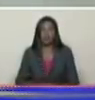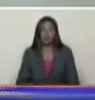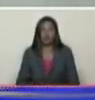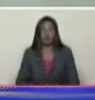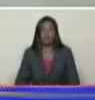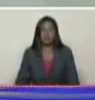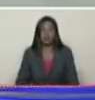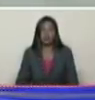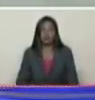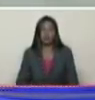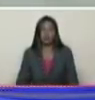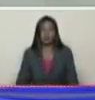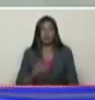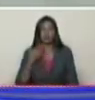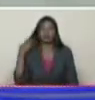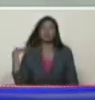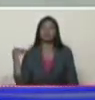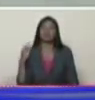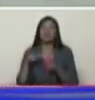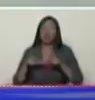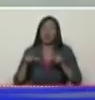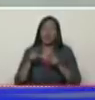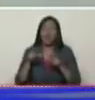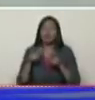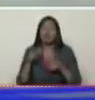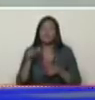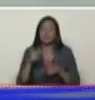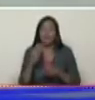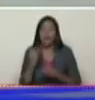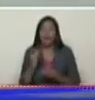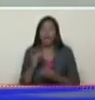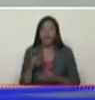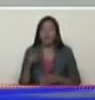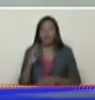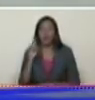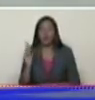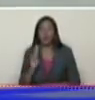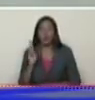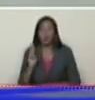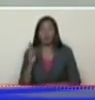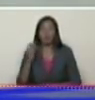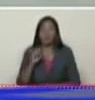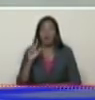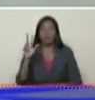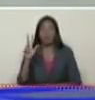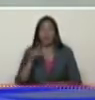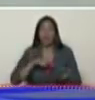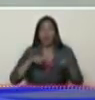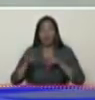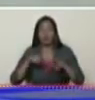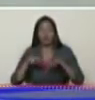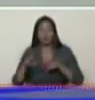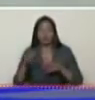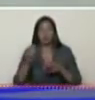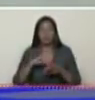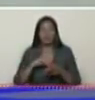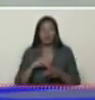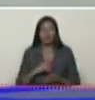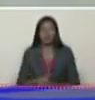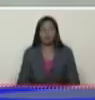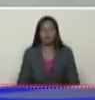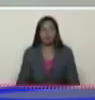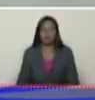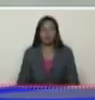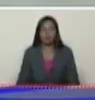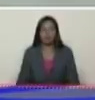instructivo todos los compatriotas del interior, saben que vamos a utilizar tres elementos en la coordinación. Toda la coordinación la va a